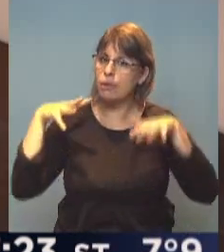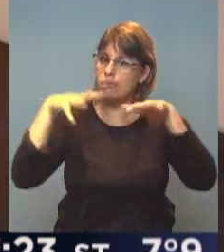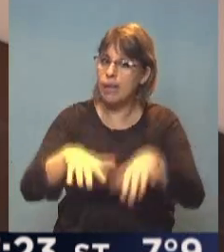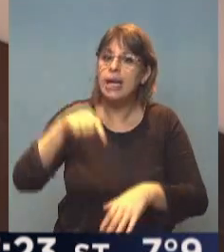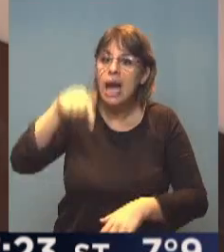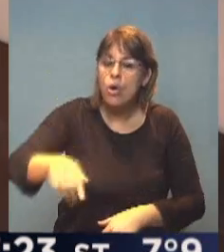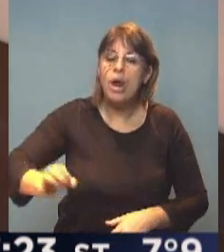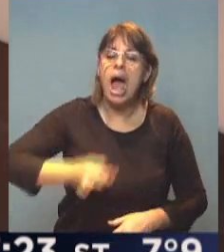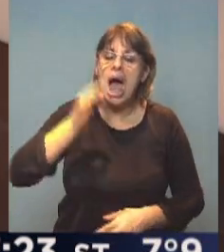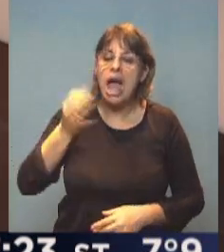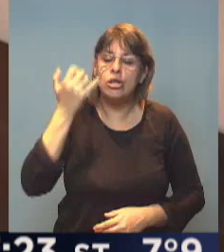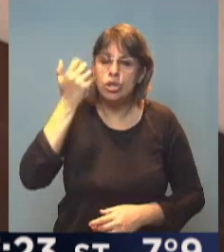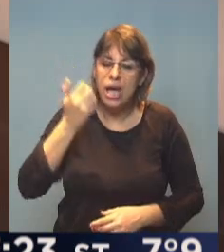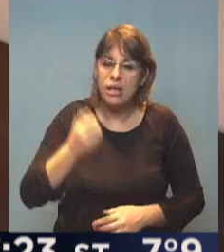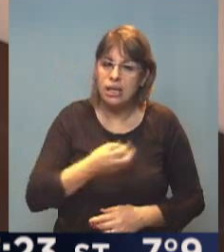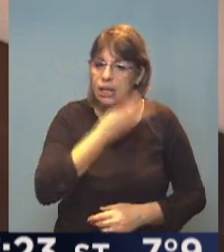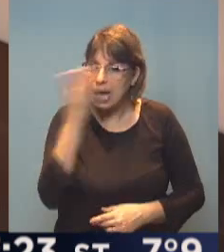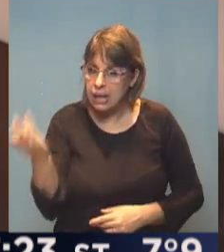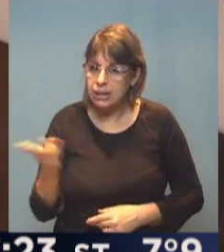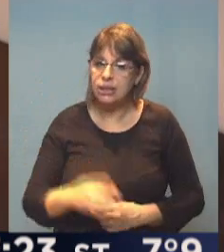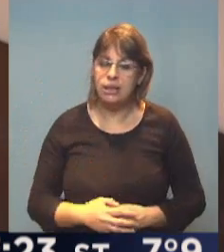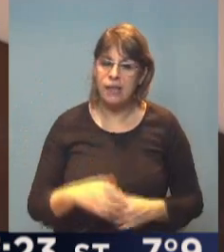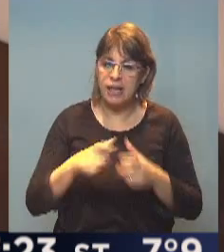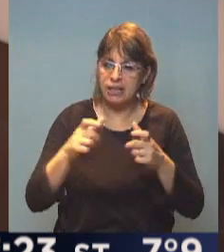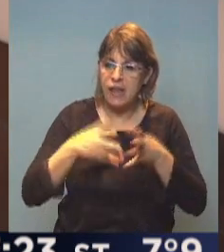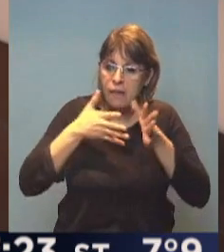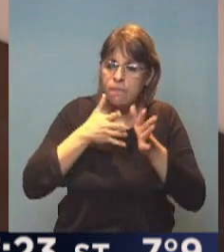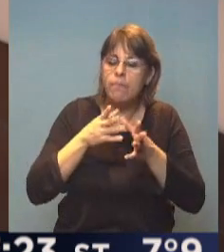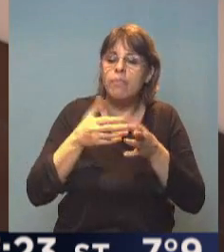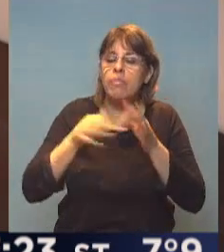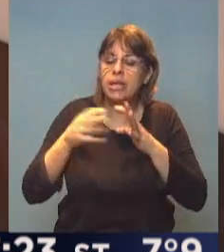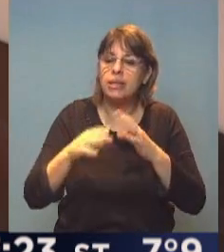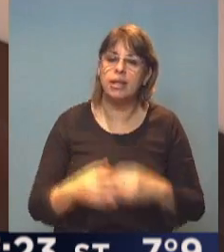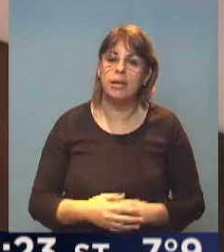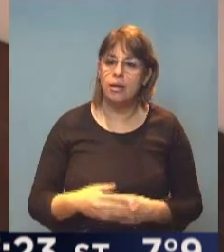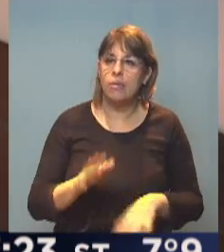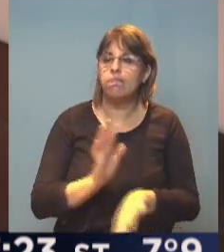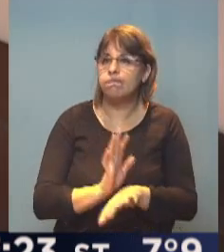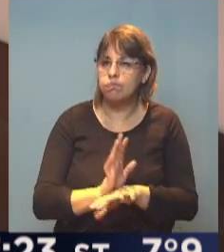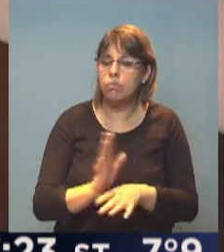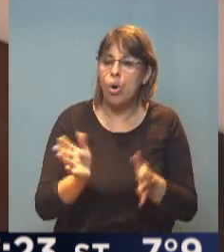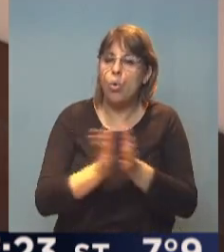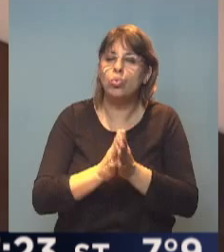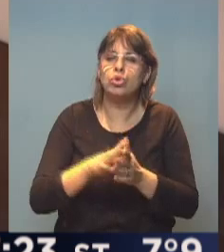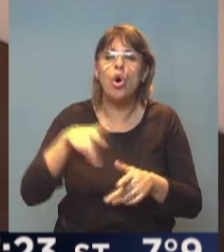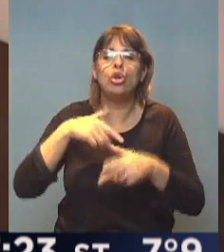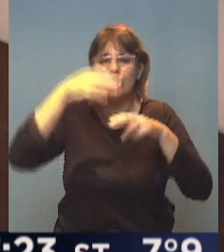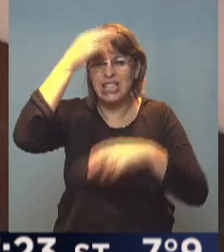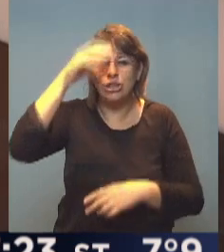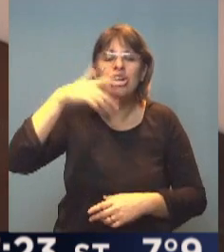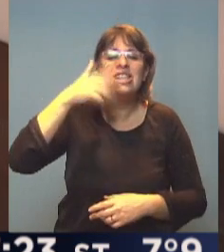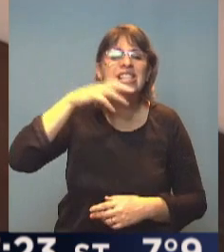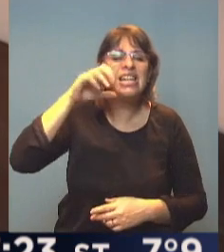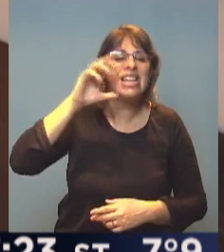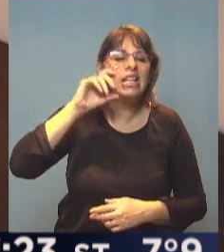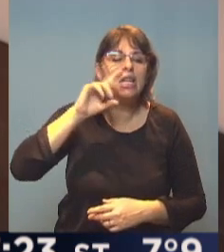este año ya sumó la cantidad de entradas y de funciones como para ser, junto con Salsa Criolla y Drácula, uno